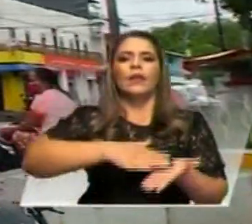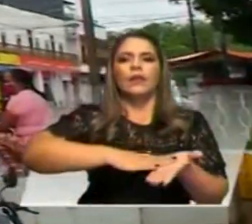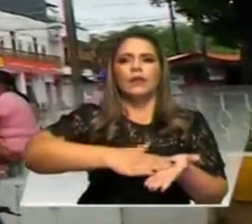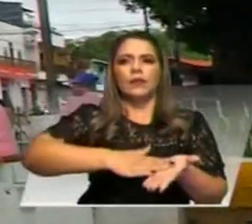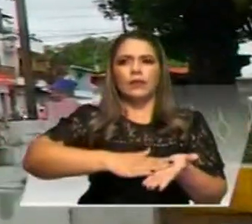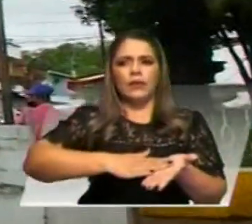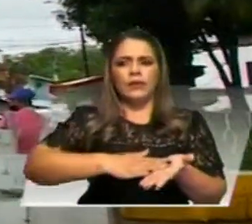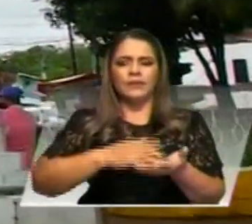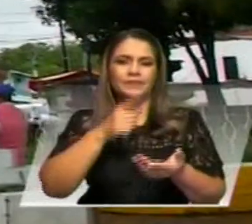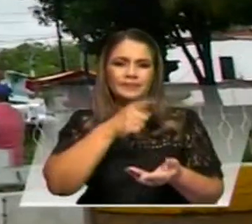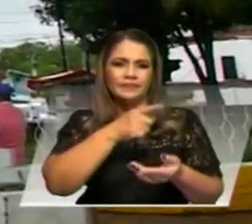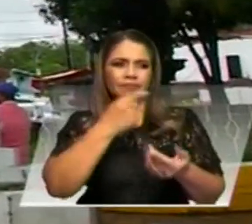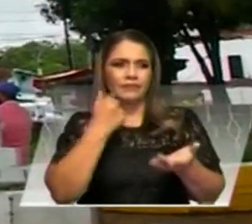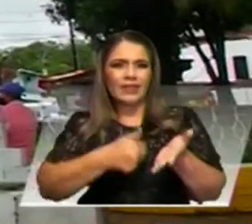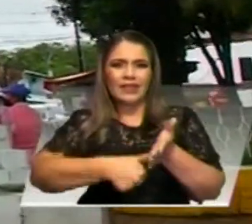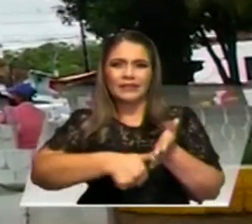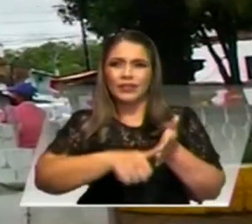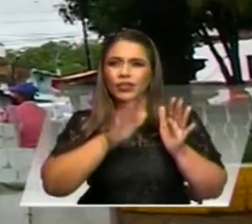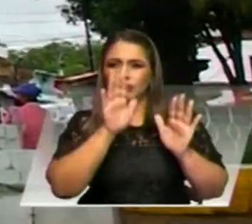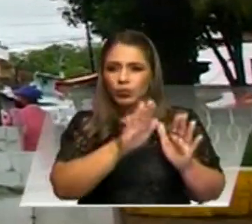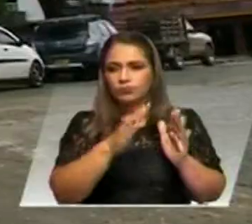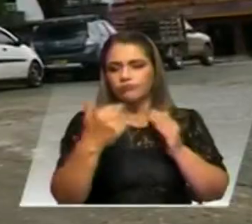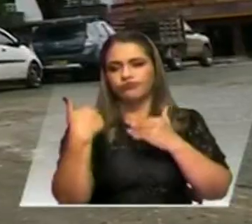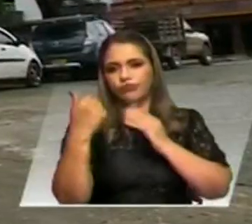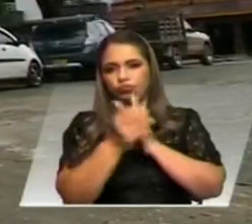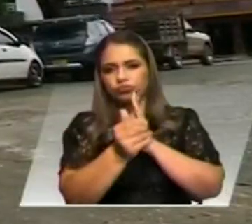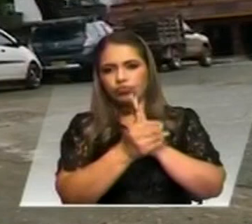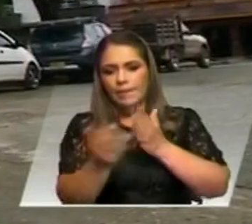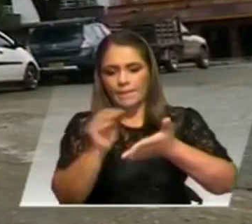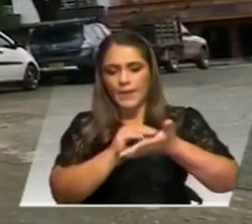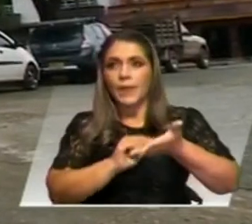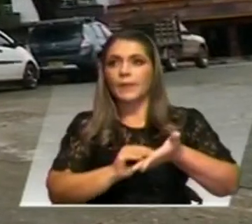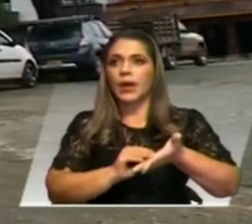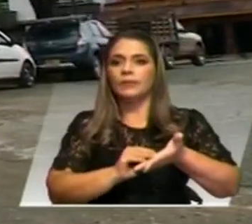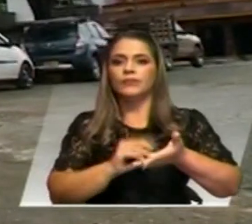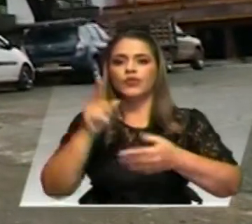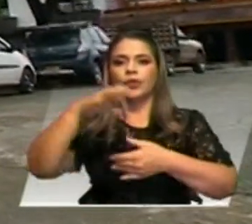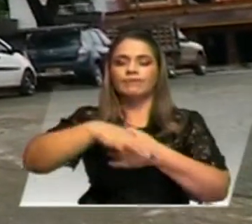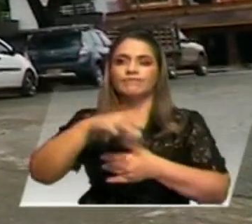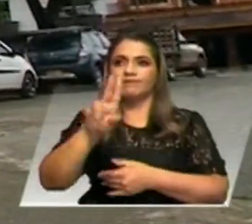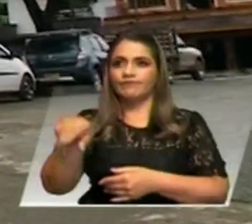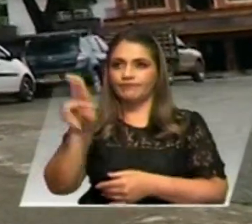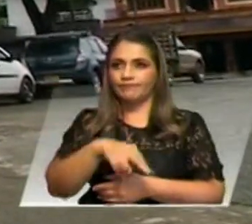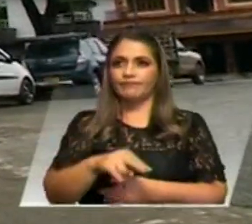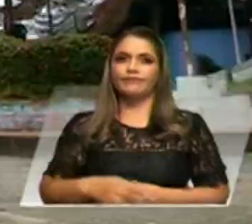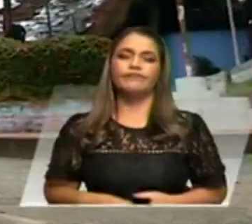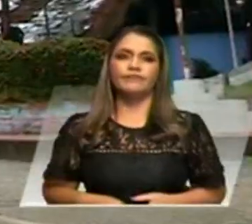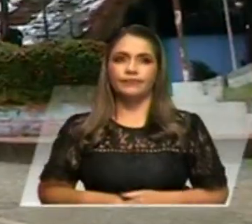Estado Civil para efecto de sus competencias ante la nulidad de la elección.